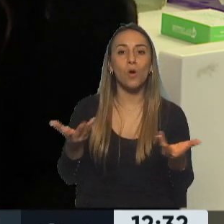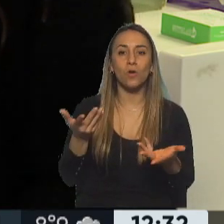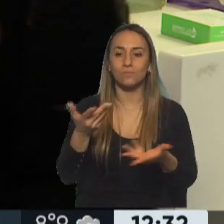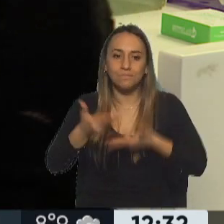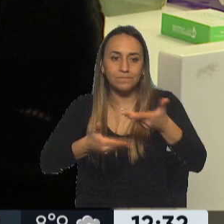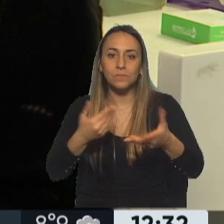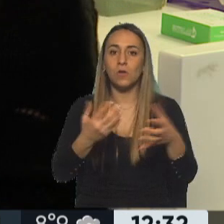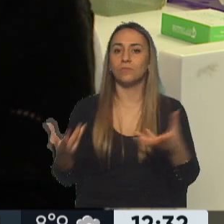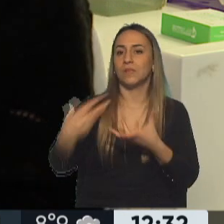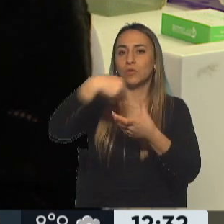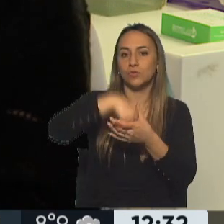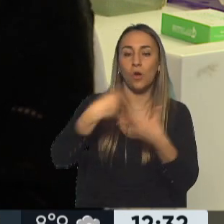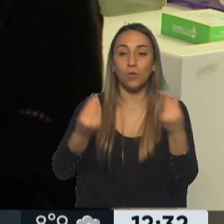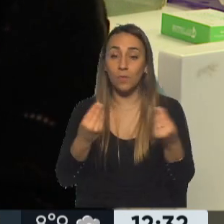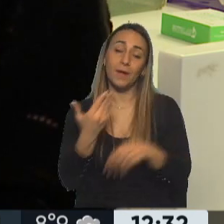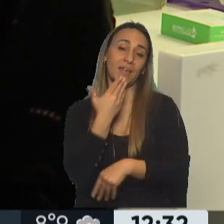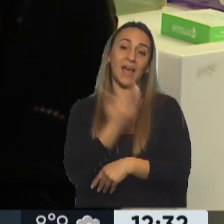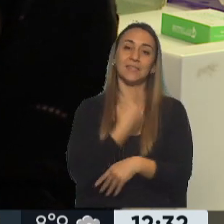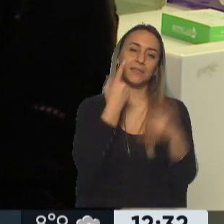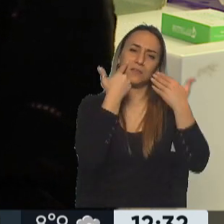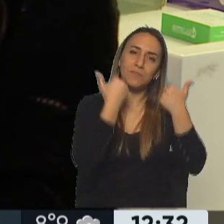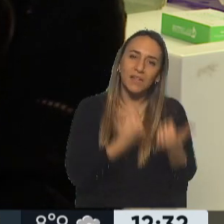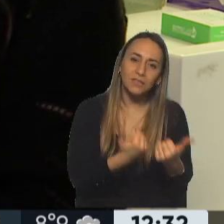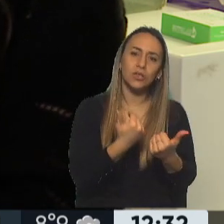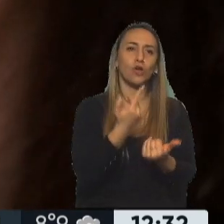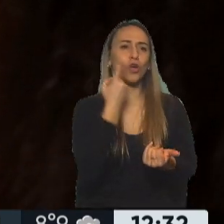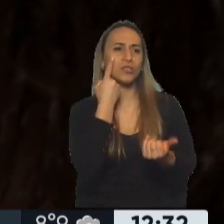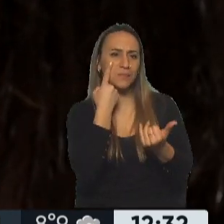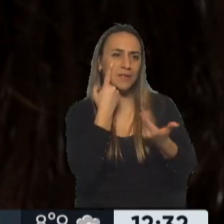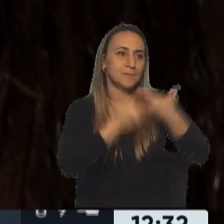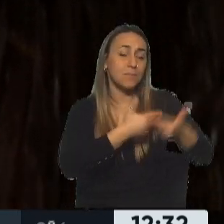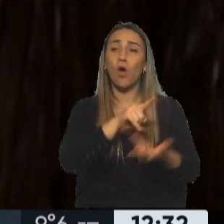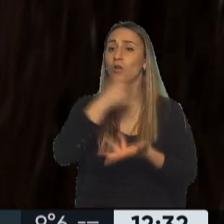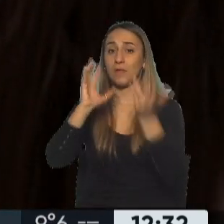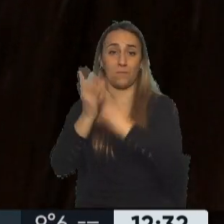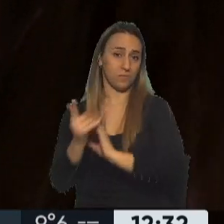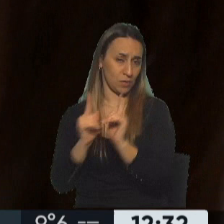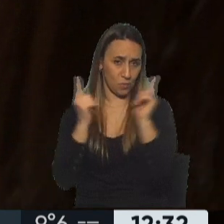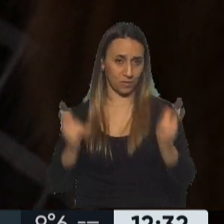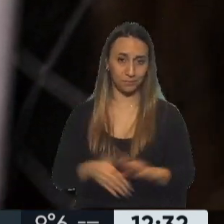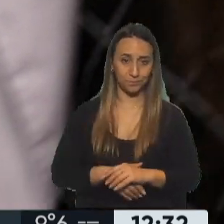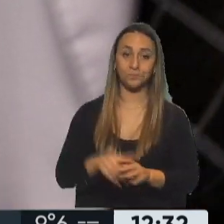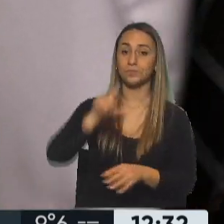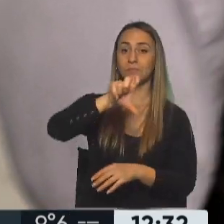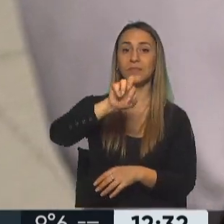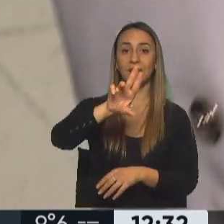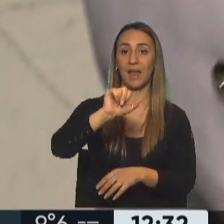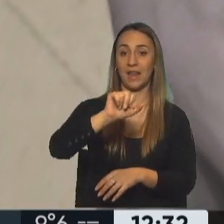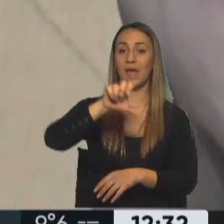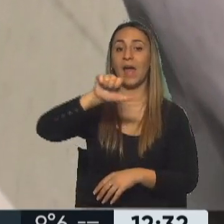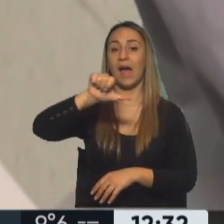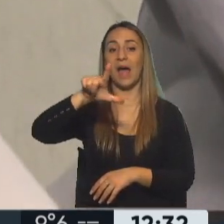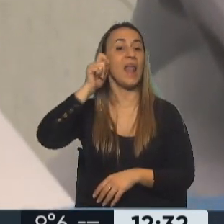bueno, básicamente es desde el conocimiento, no creo que haya otra forma. Carla Argañarás es becaria doctoral.